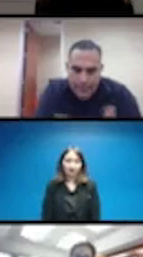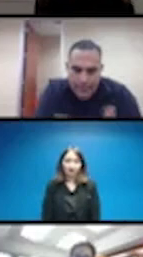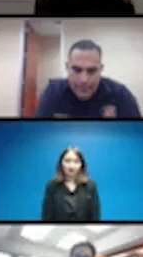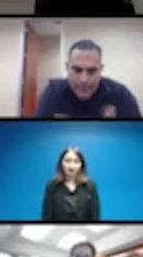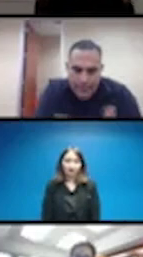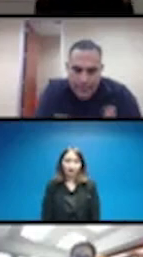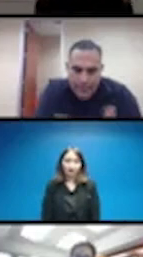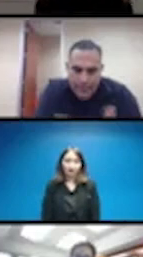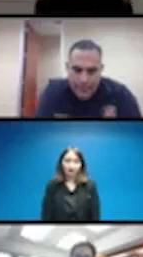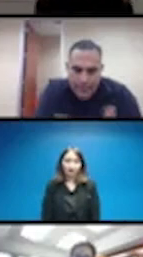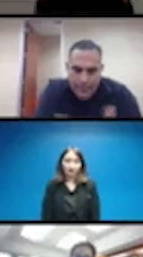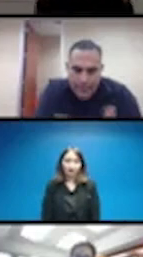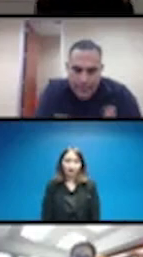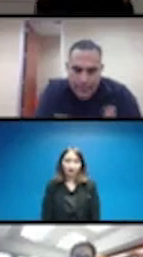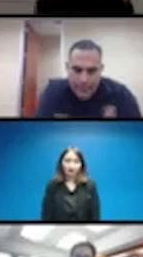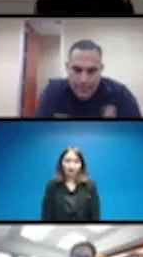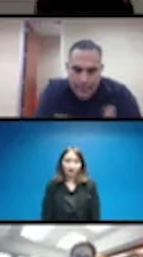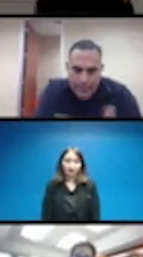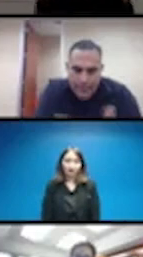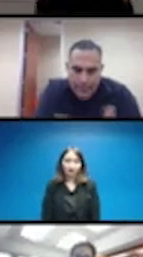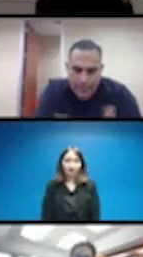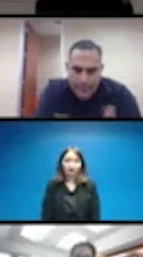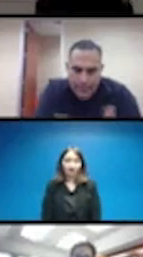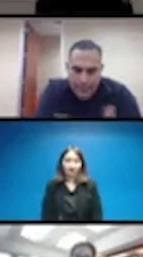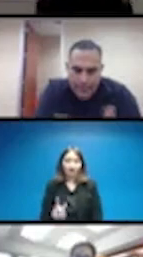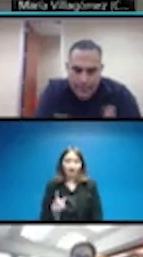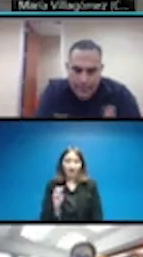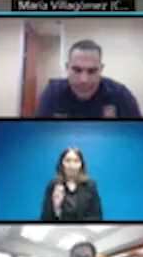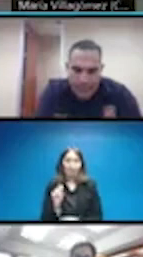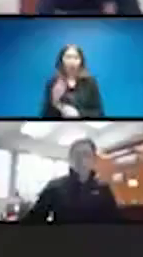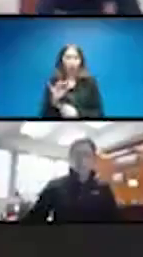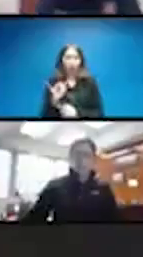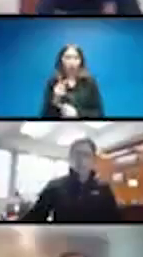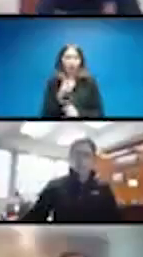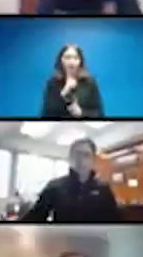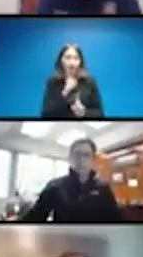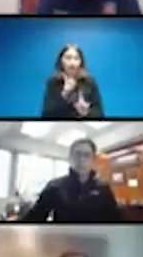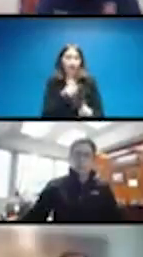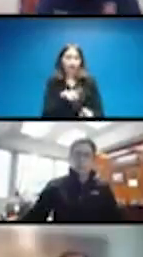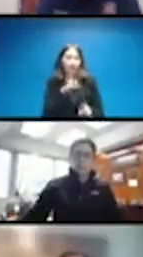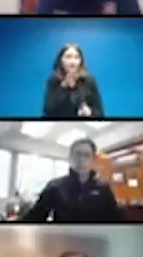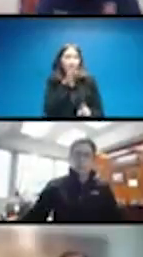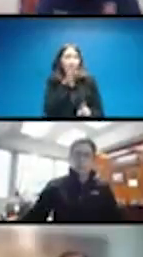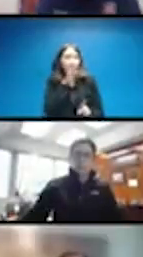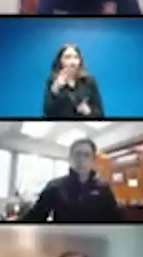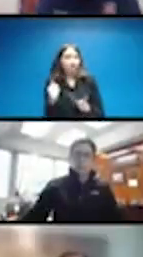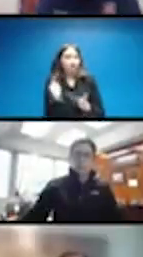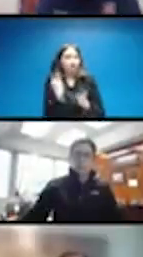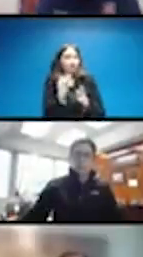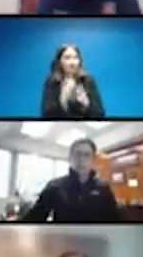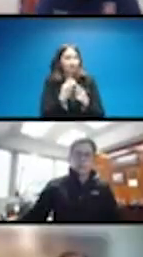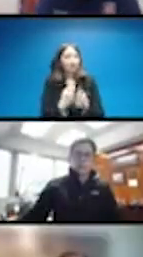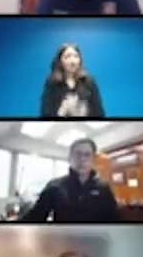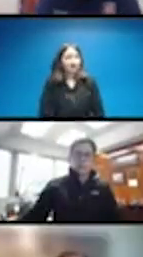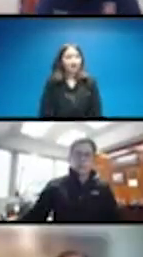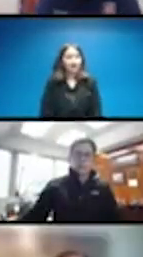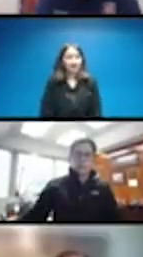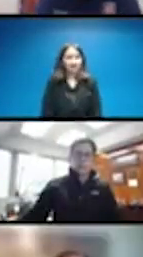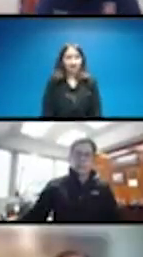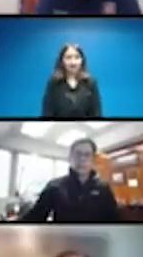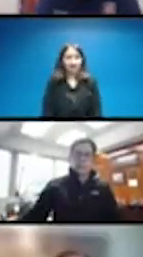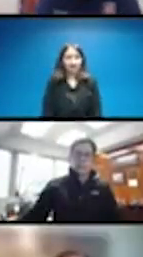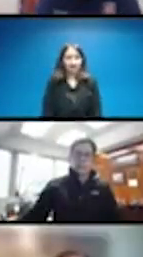Tania, gracias por esa pregunta. Yo no tengo nada de esa información. Es algo que quizás nosotros